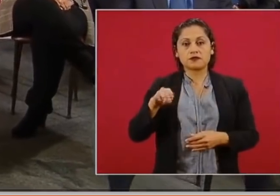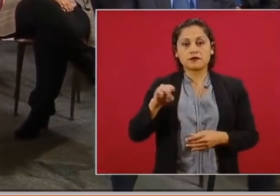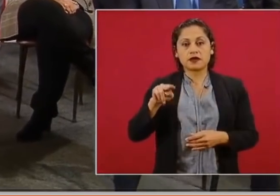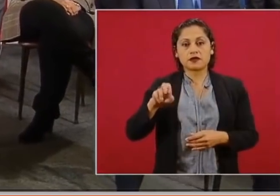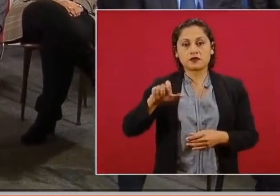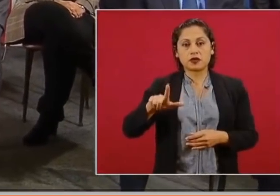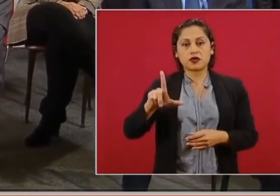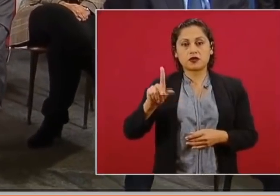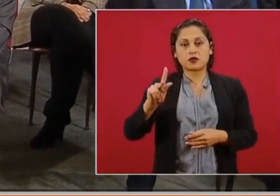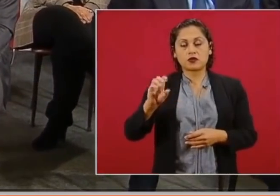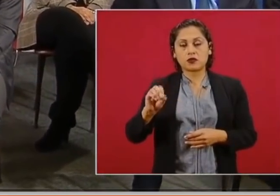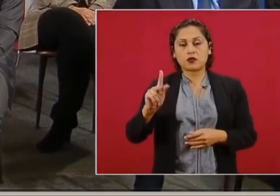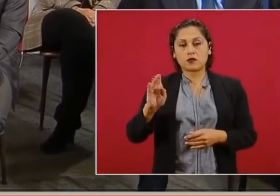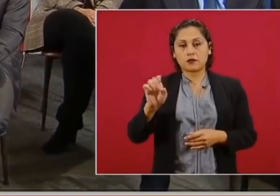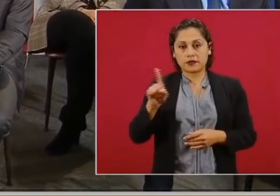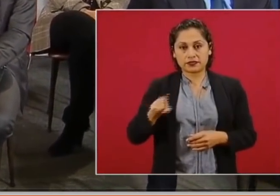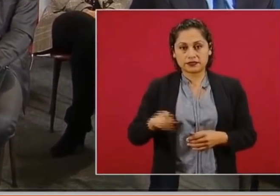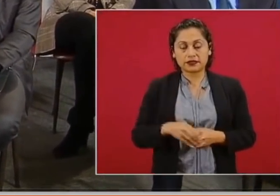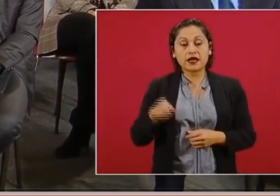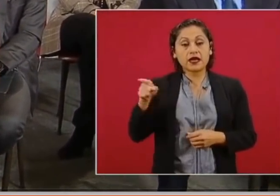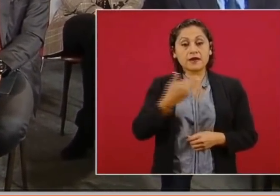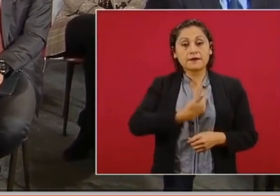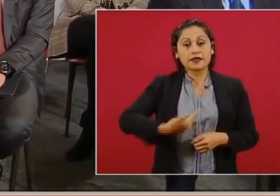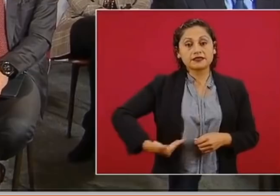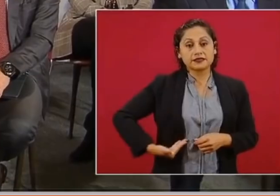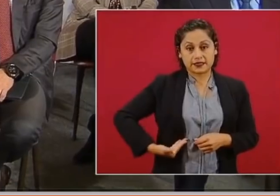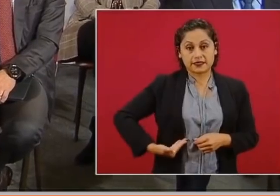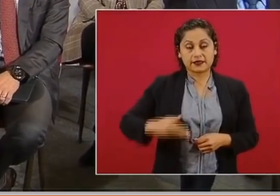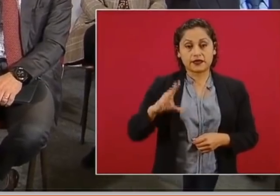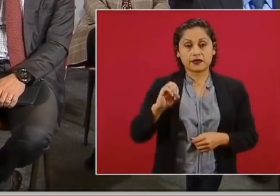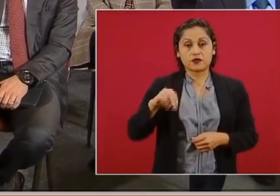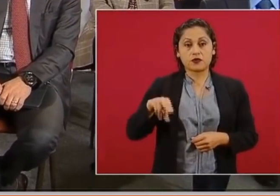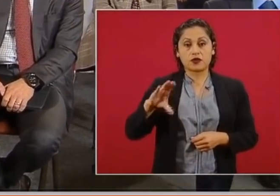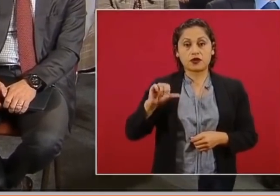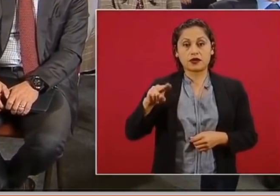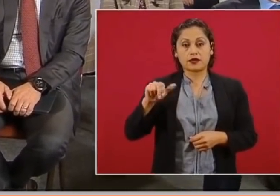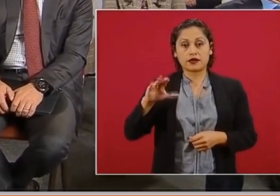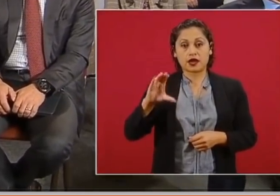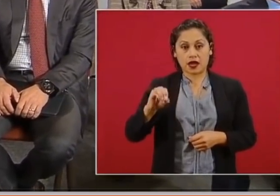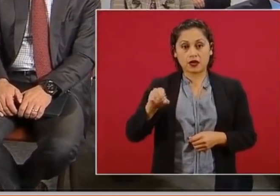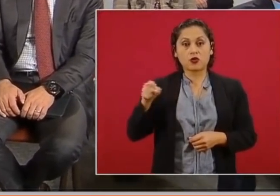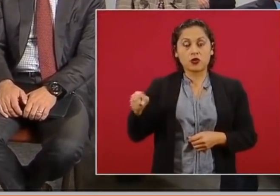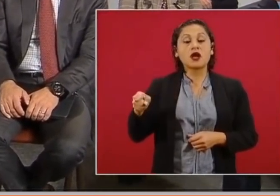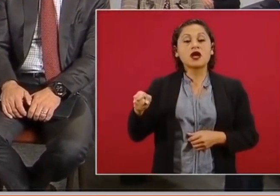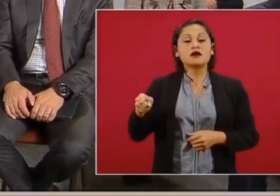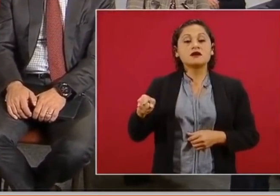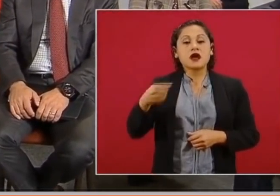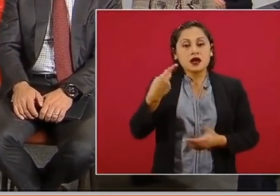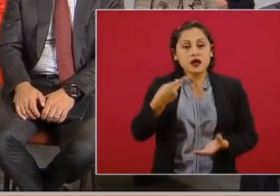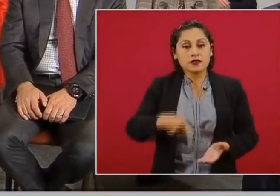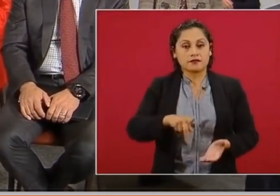que es el presidente de Concanaco, de los comerciantes de México.